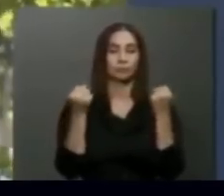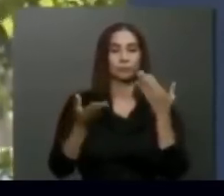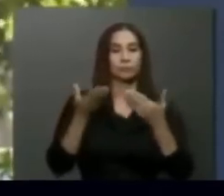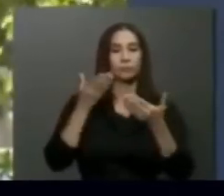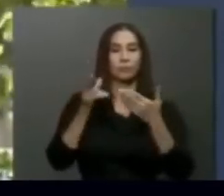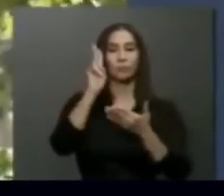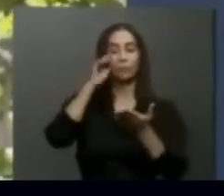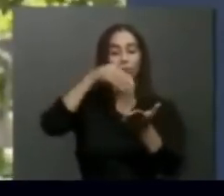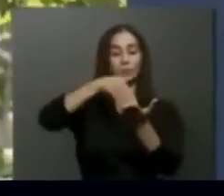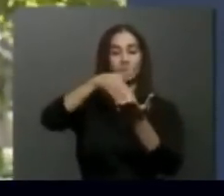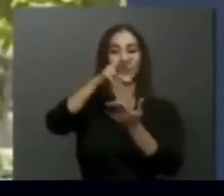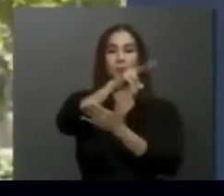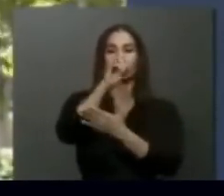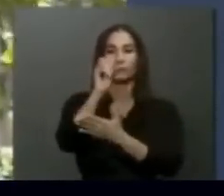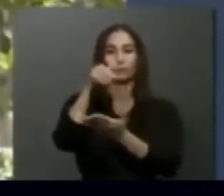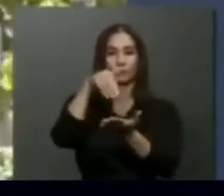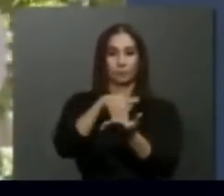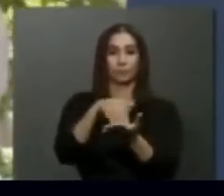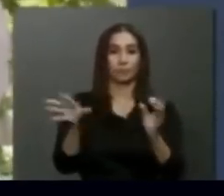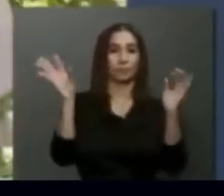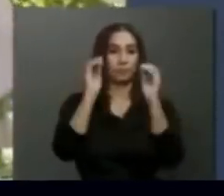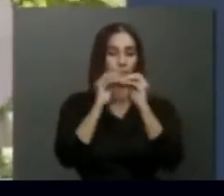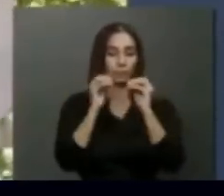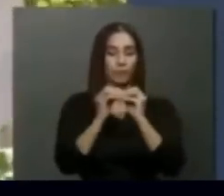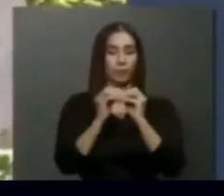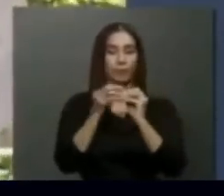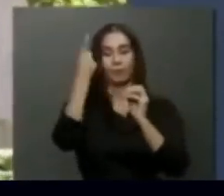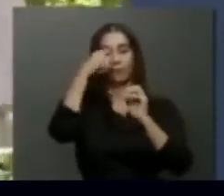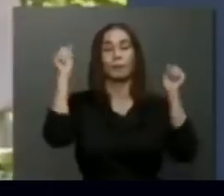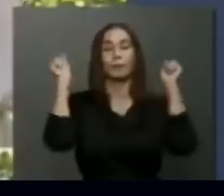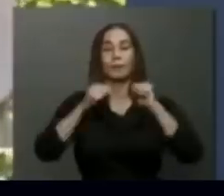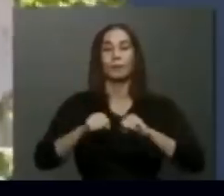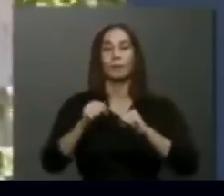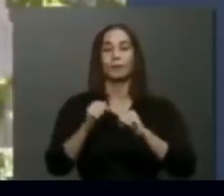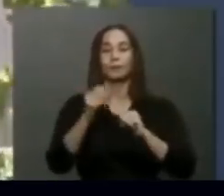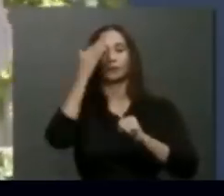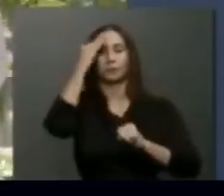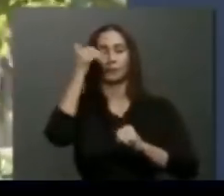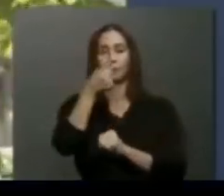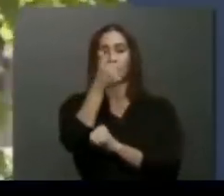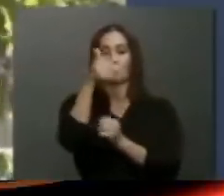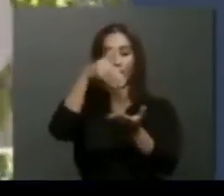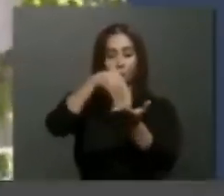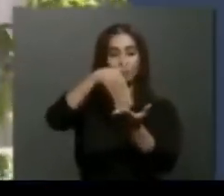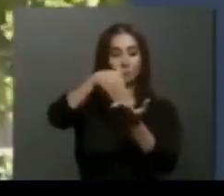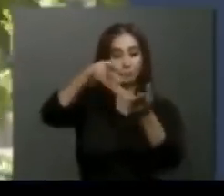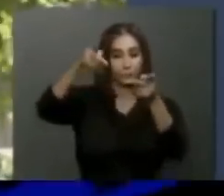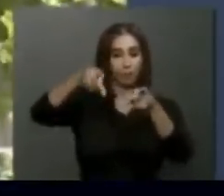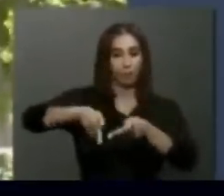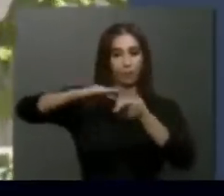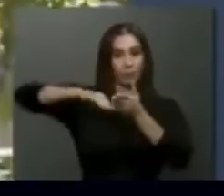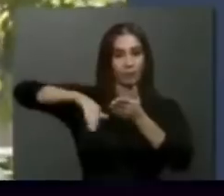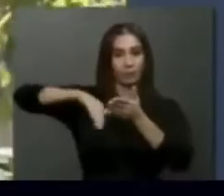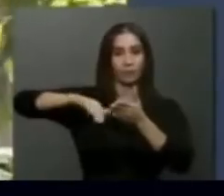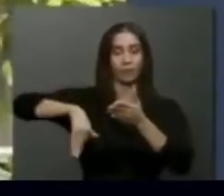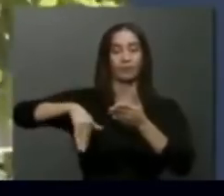de 2.200.000 más. Para asegurar que 10 millones de ciudadanos, porque esto era lo que